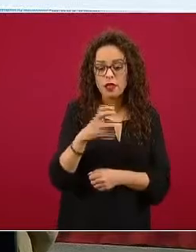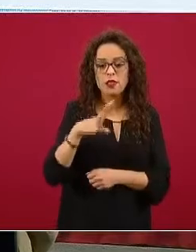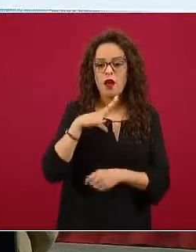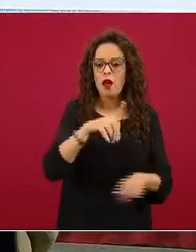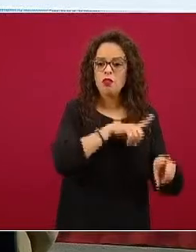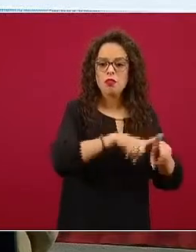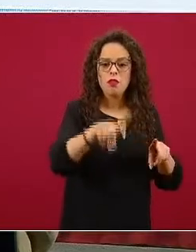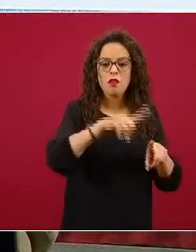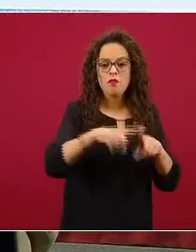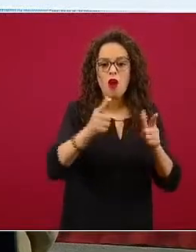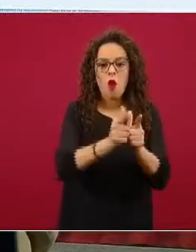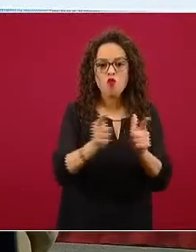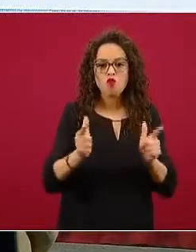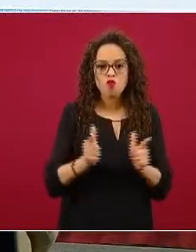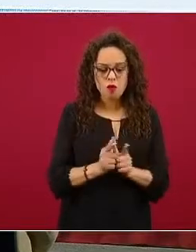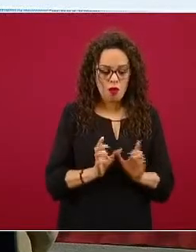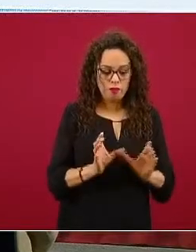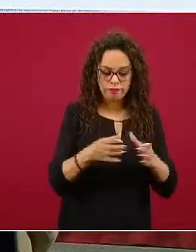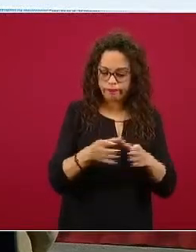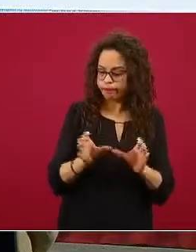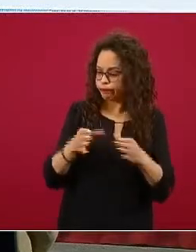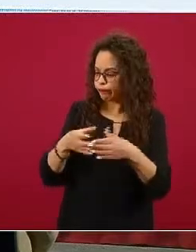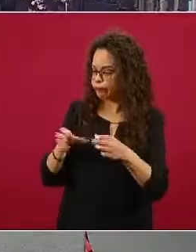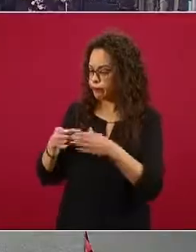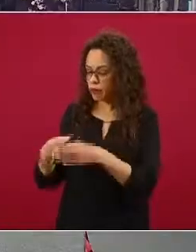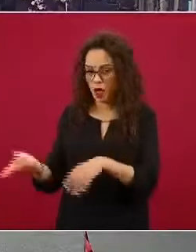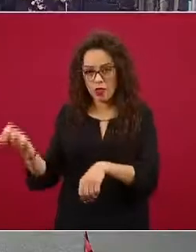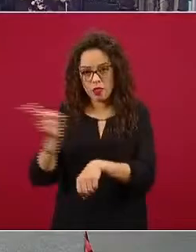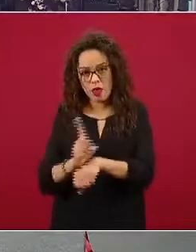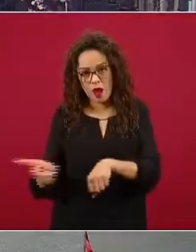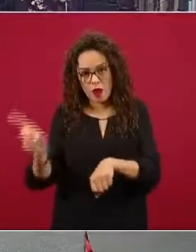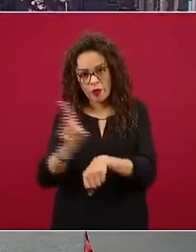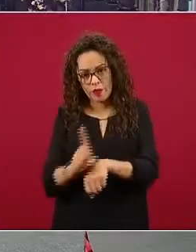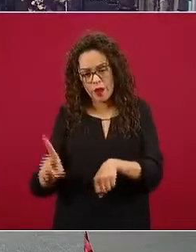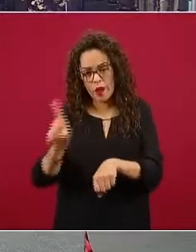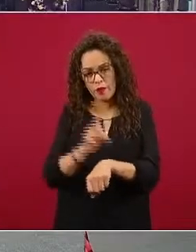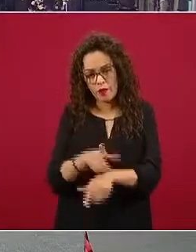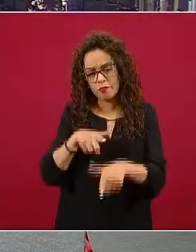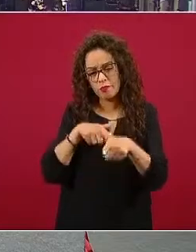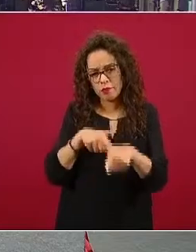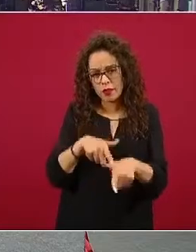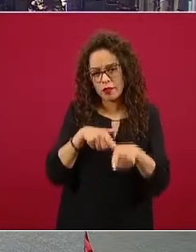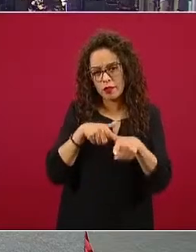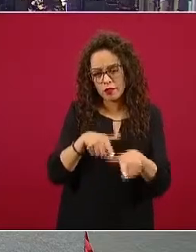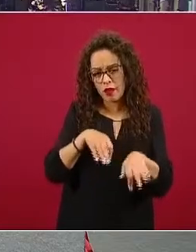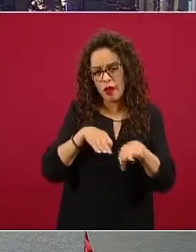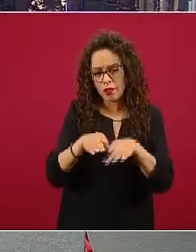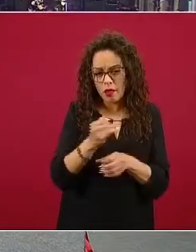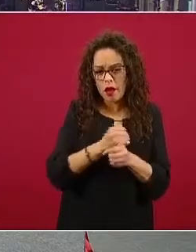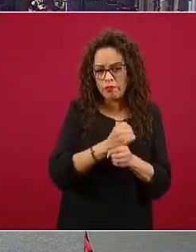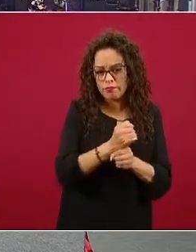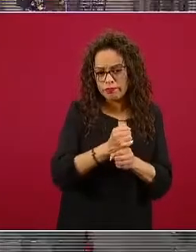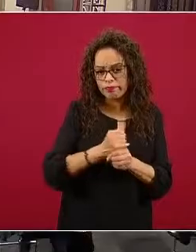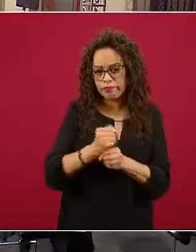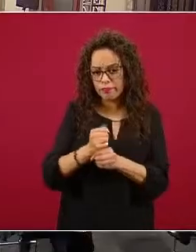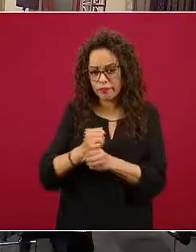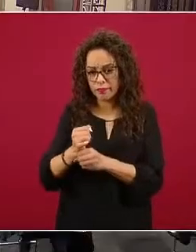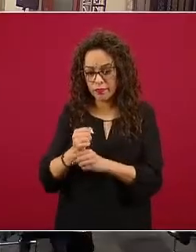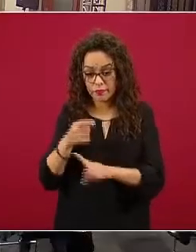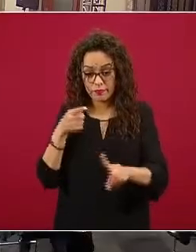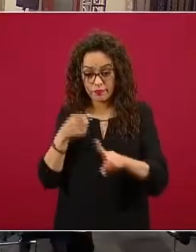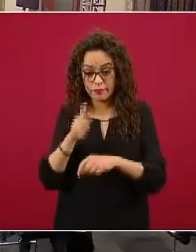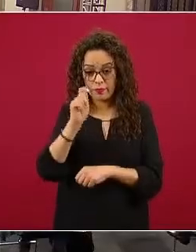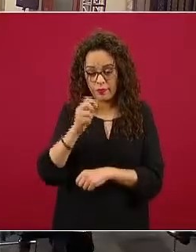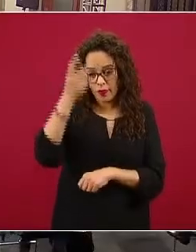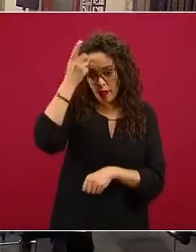grupos que trabajan diariamente, continuamente, como lo mencionó el señor subsecretario. Parte de ello se realiza en la Dirección de